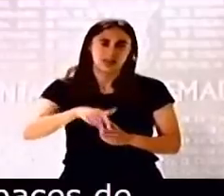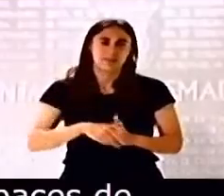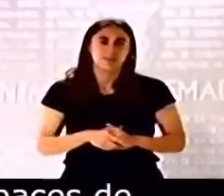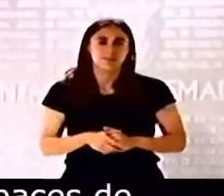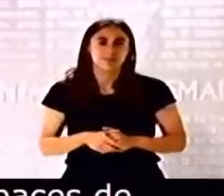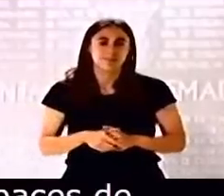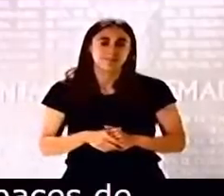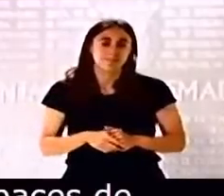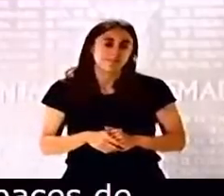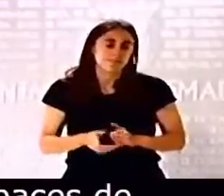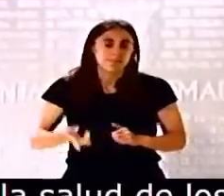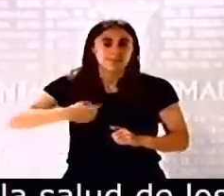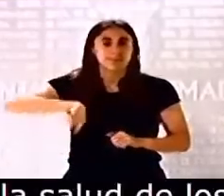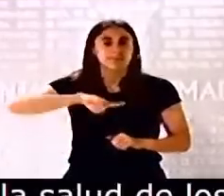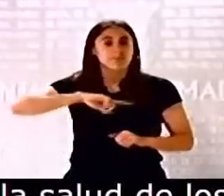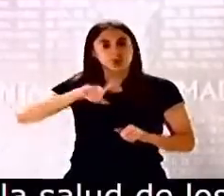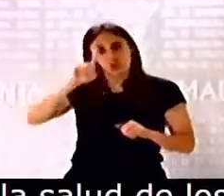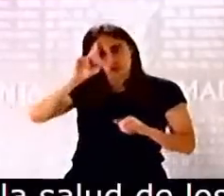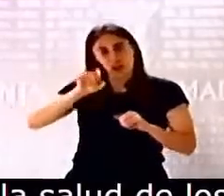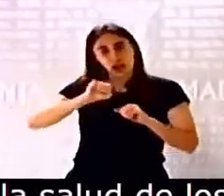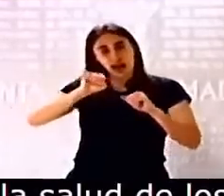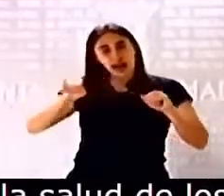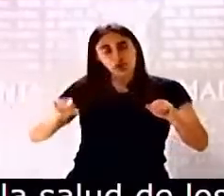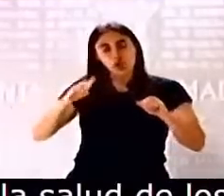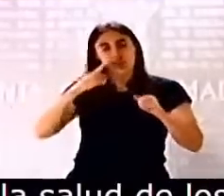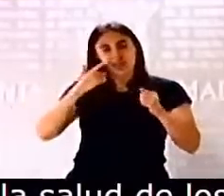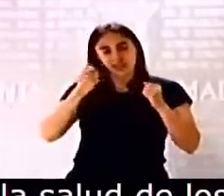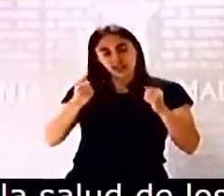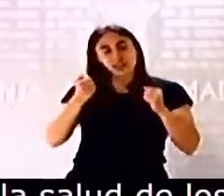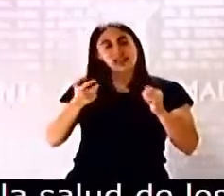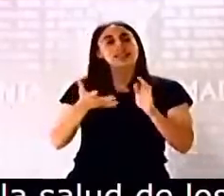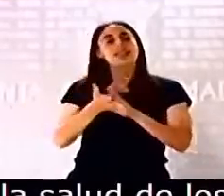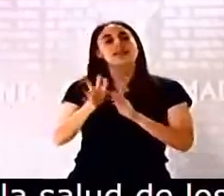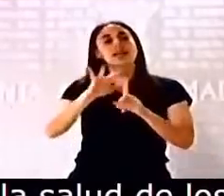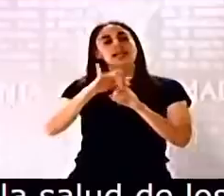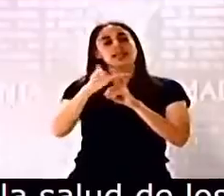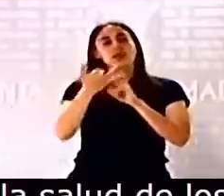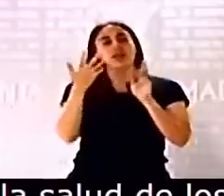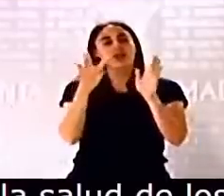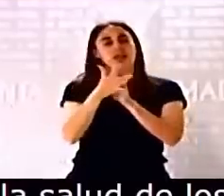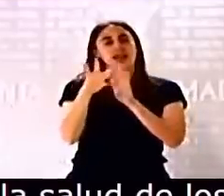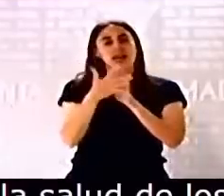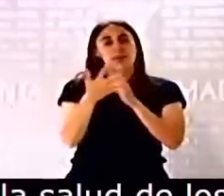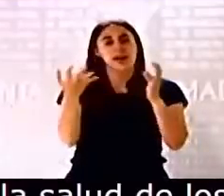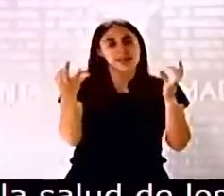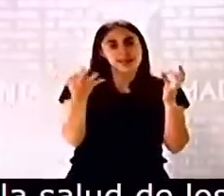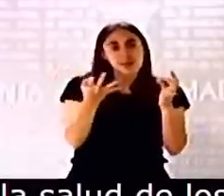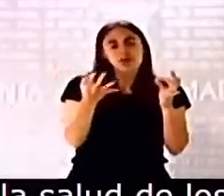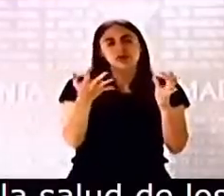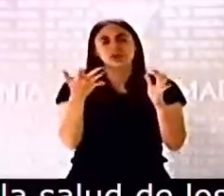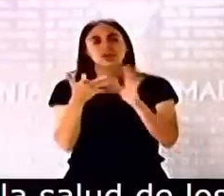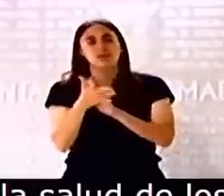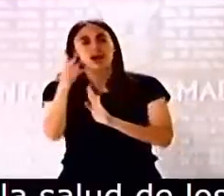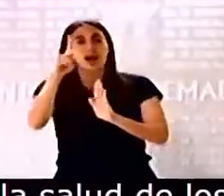Y como autoridad sanitaria tengo que describir la situación y adoptar medidas excepcionales en esa